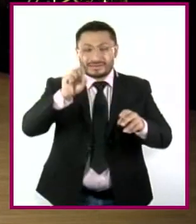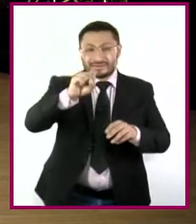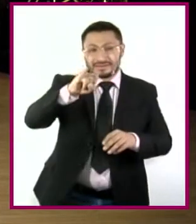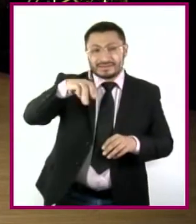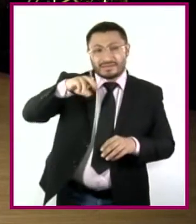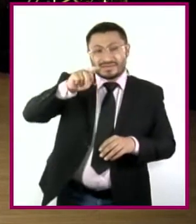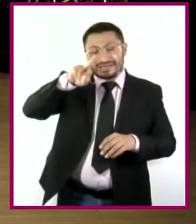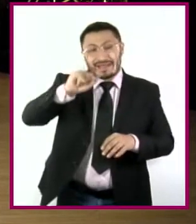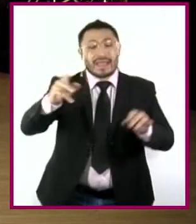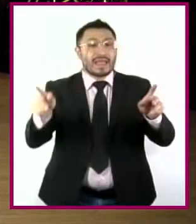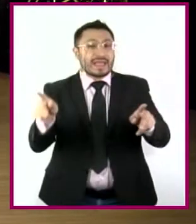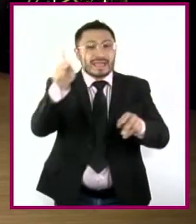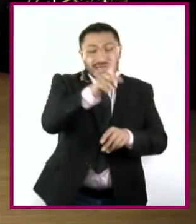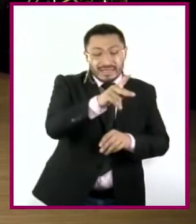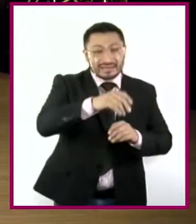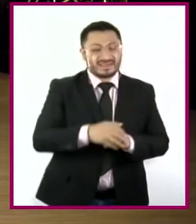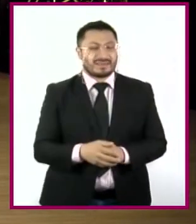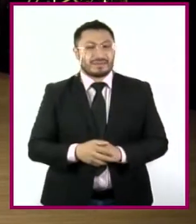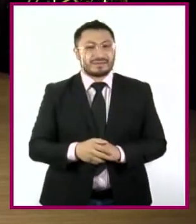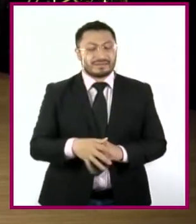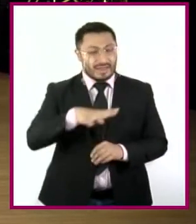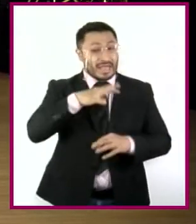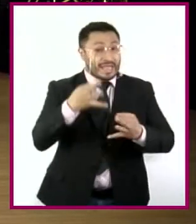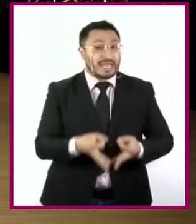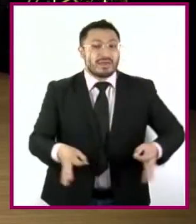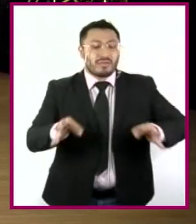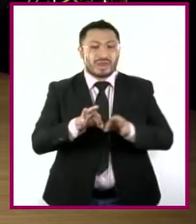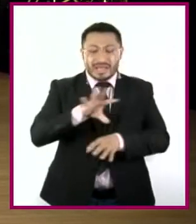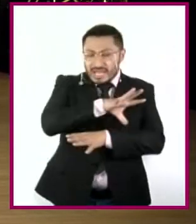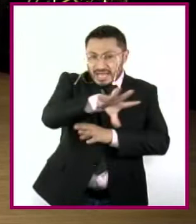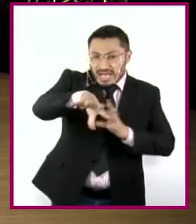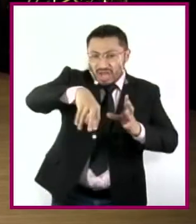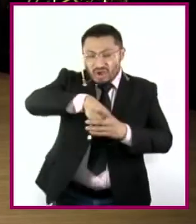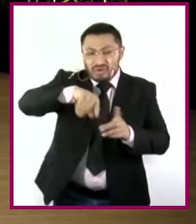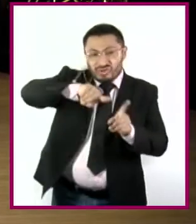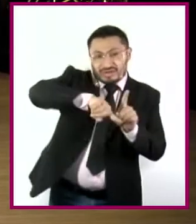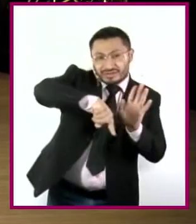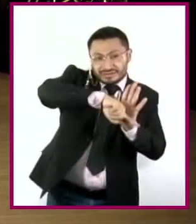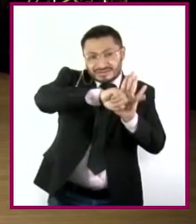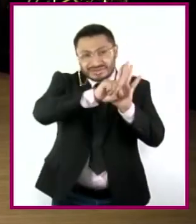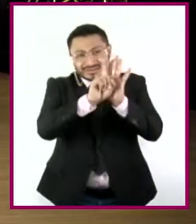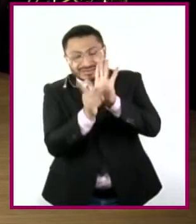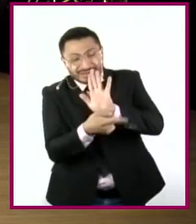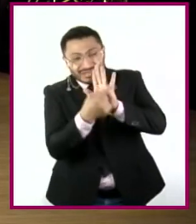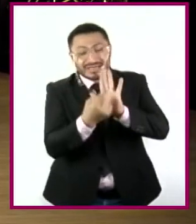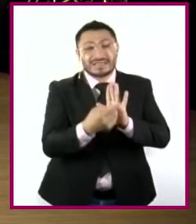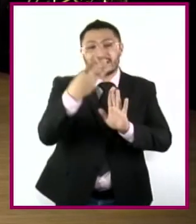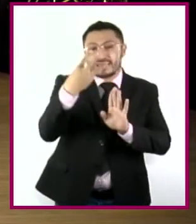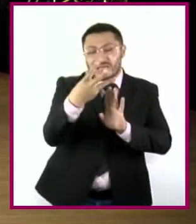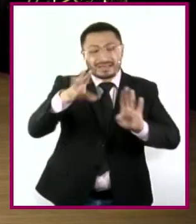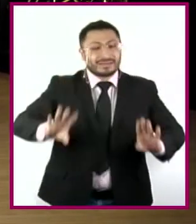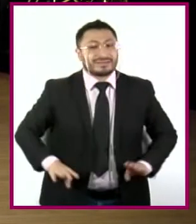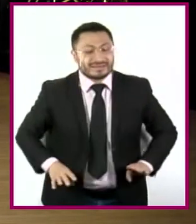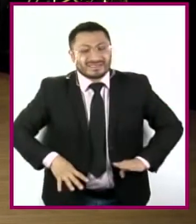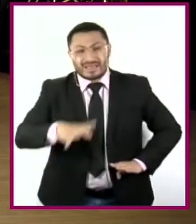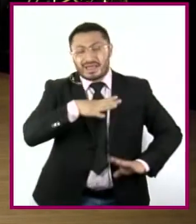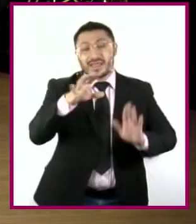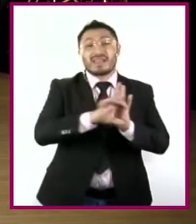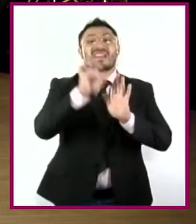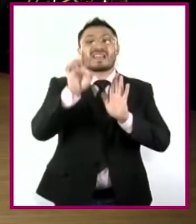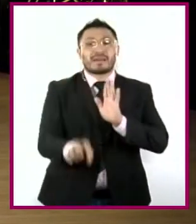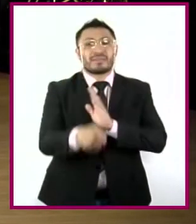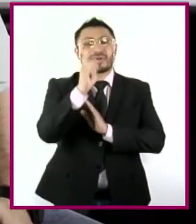Hemos llegado a un punto importante. El conjunto de rotaciones, junto con estas tres estructuras, constituye un ejemplo de lo que